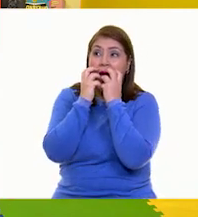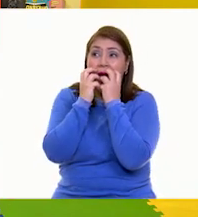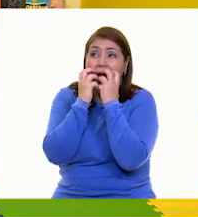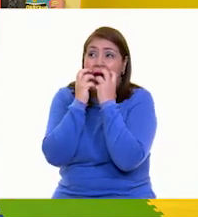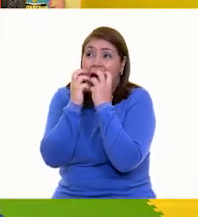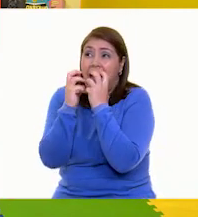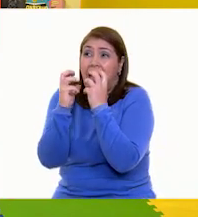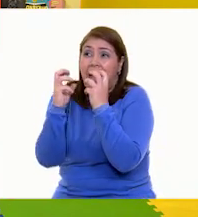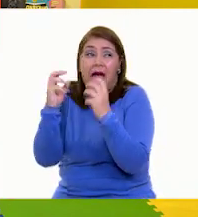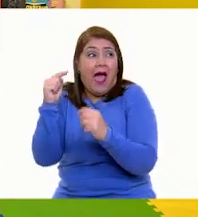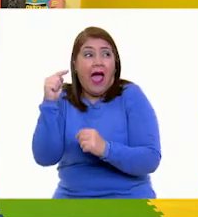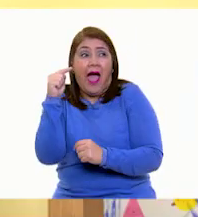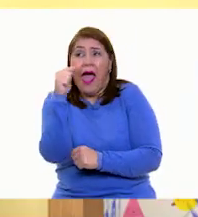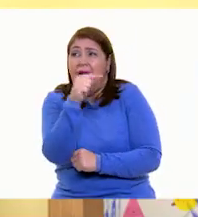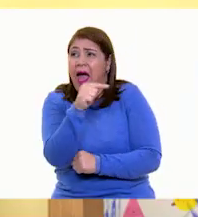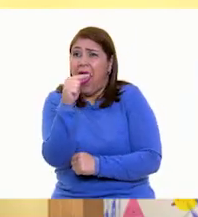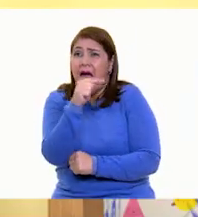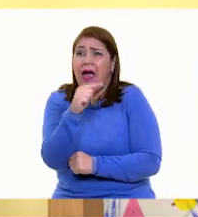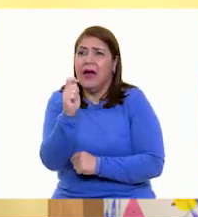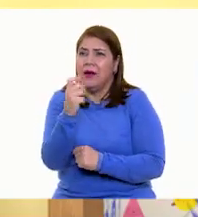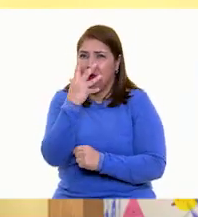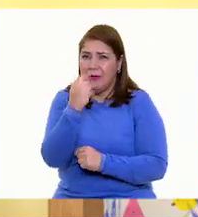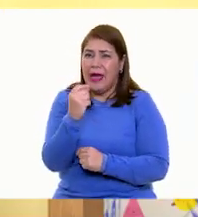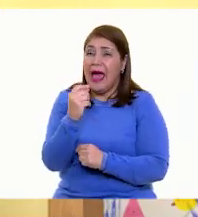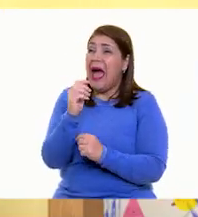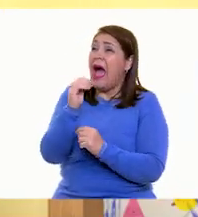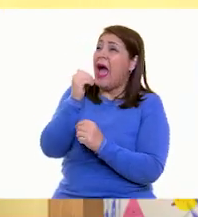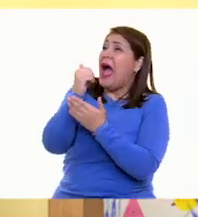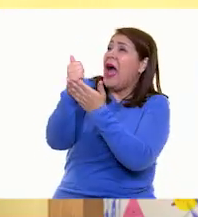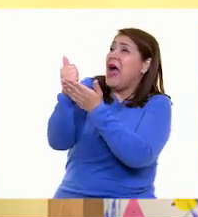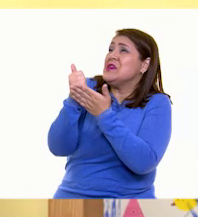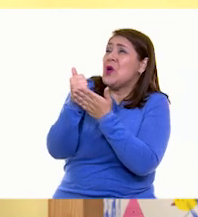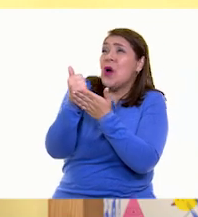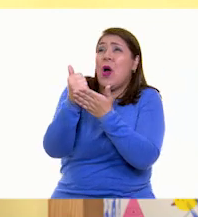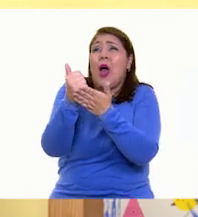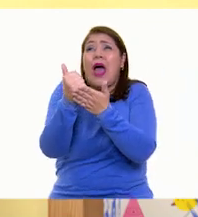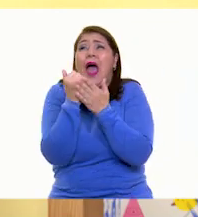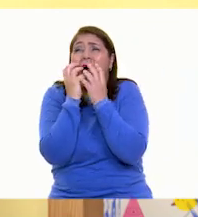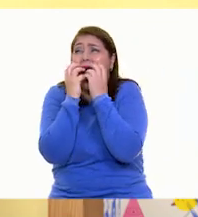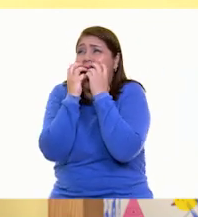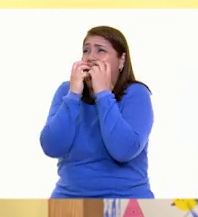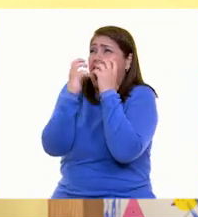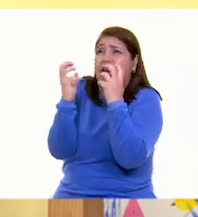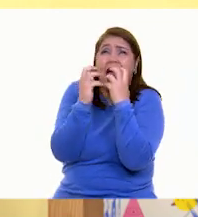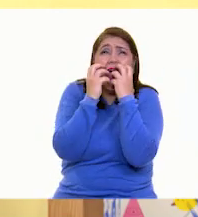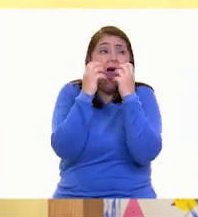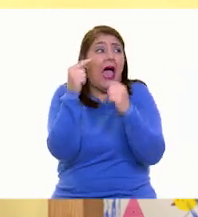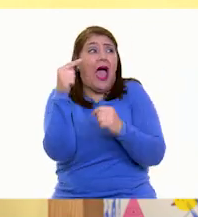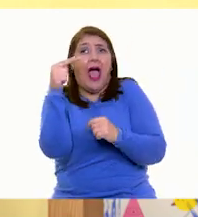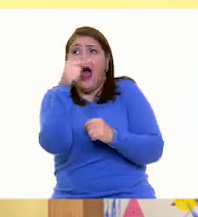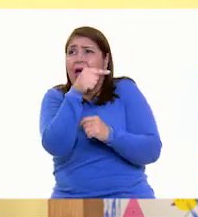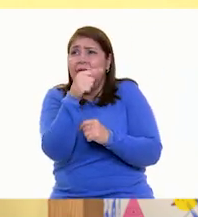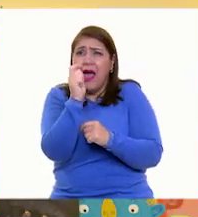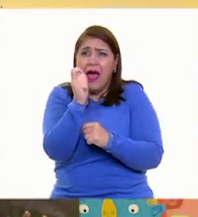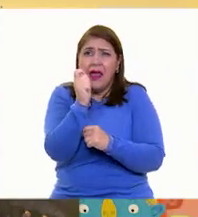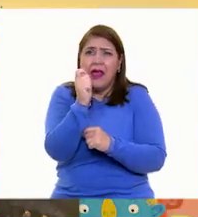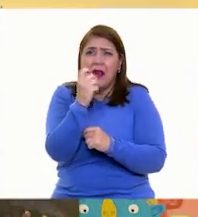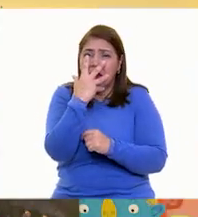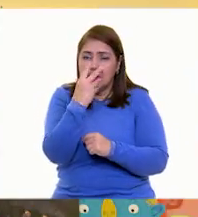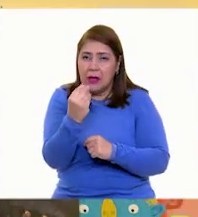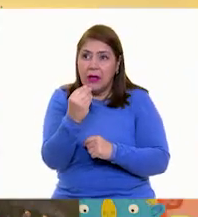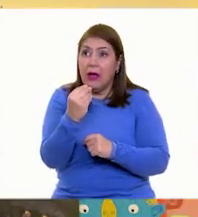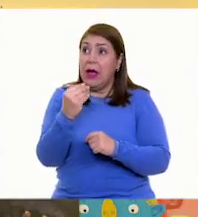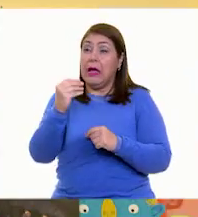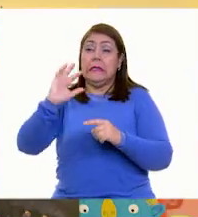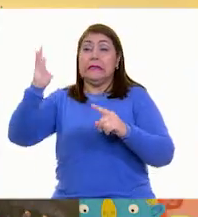lobo. ¡Ayuda! ¡Ayuda! ¡El lobo! Sus amigos